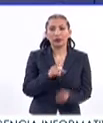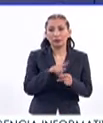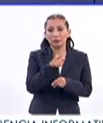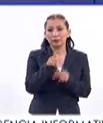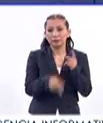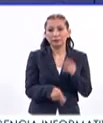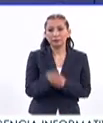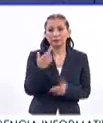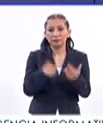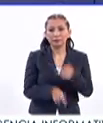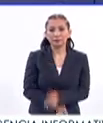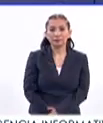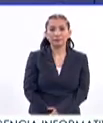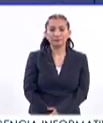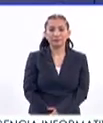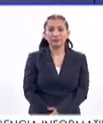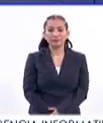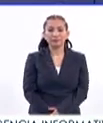después de esta pausa. Regresamos.